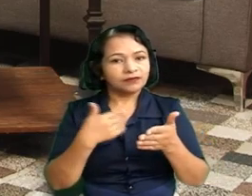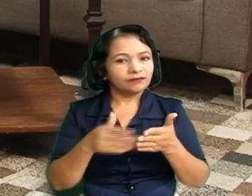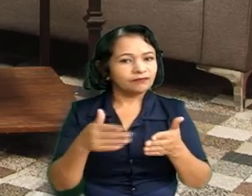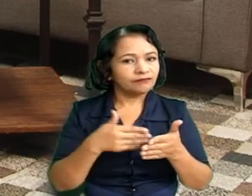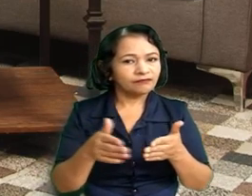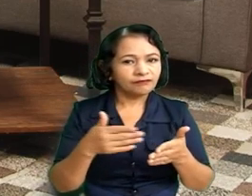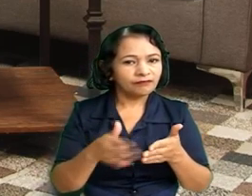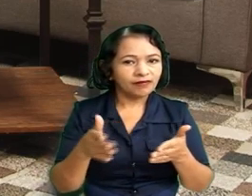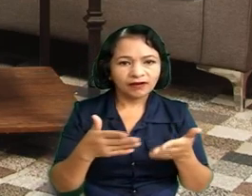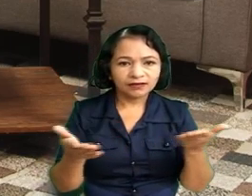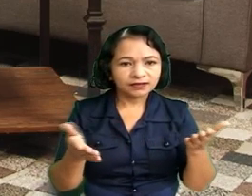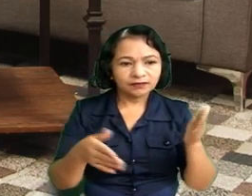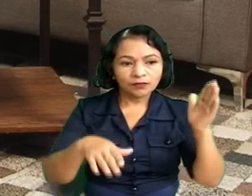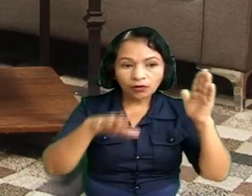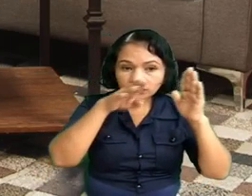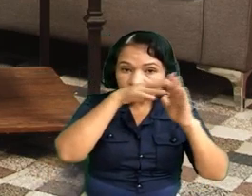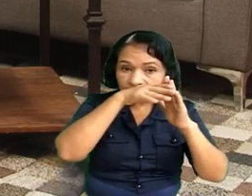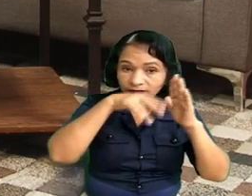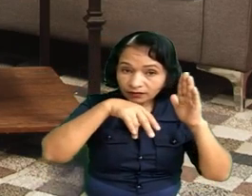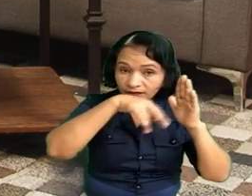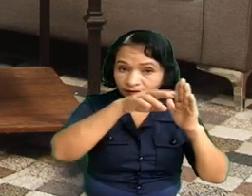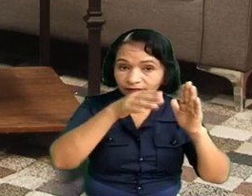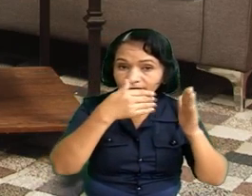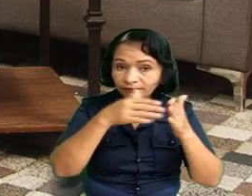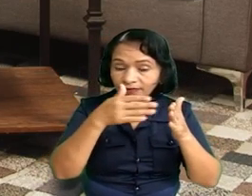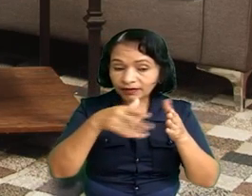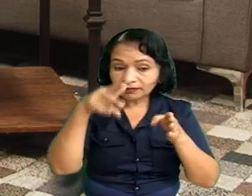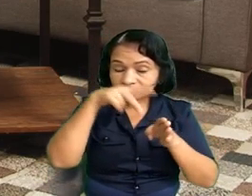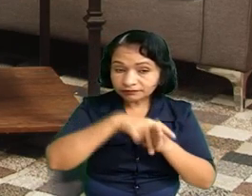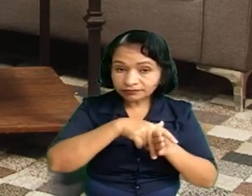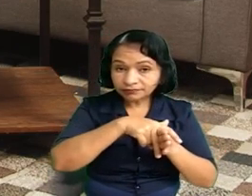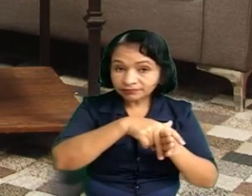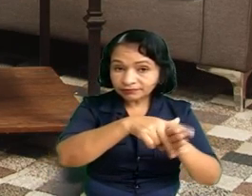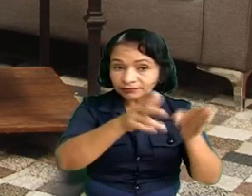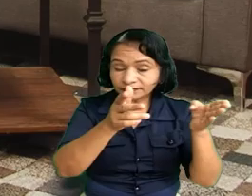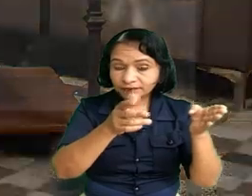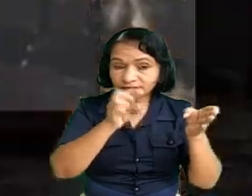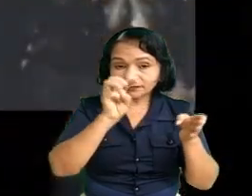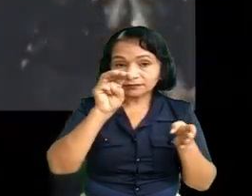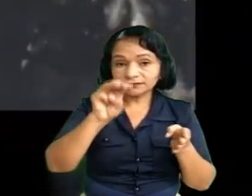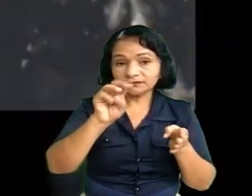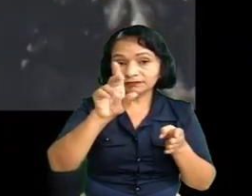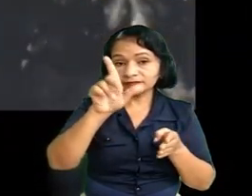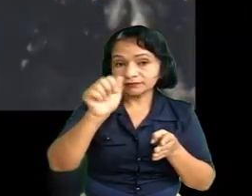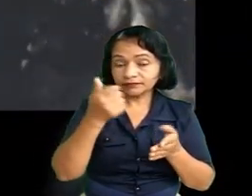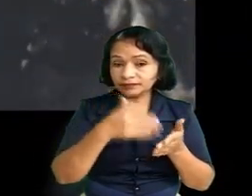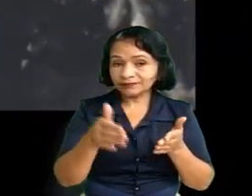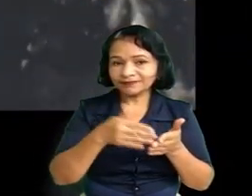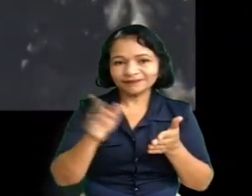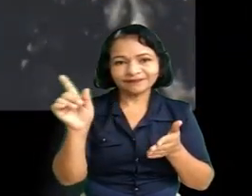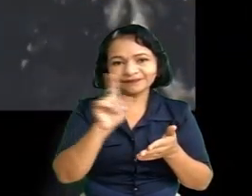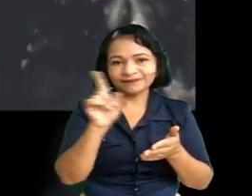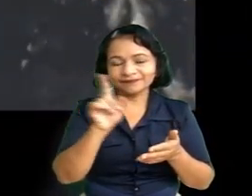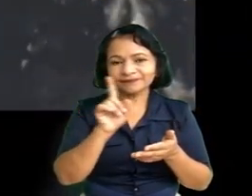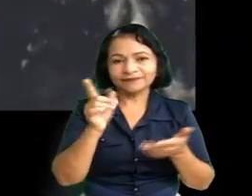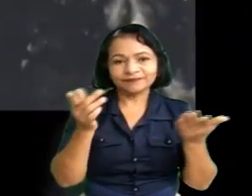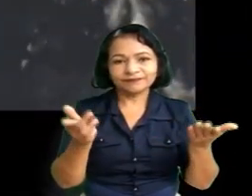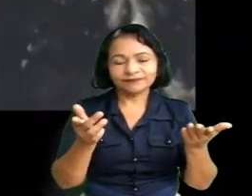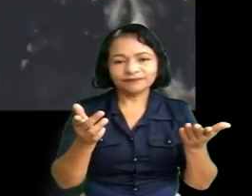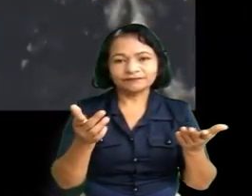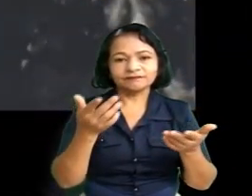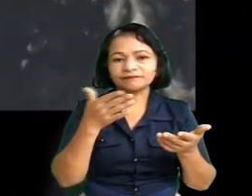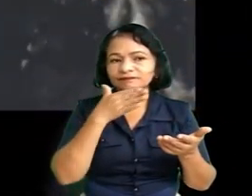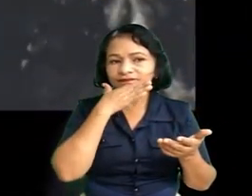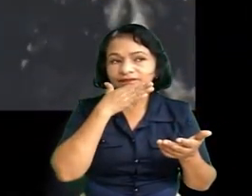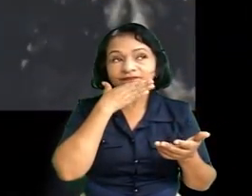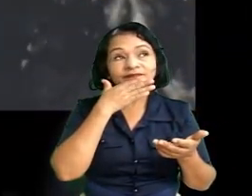un sendero en la montaña, subirte al lomo de una mula y ir corriendo riesgo, lo inhóspito que